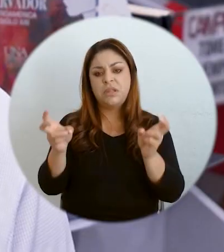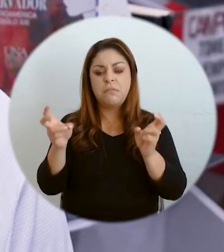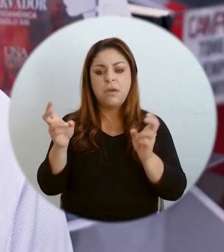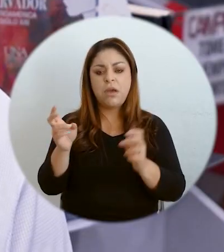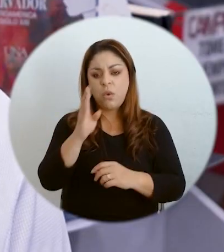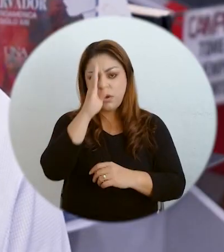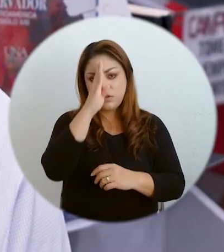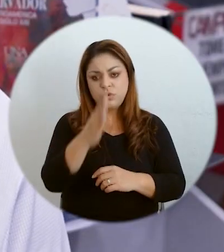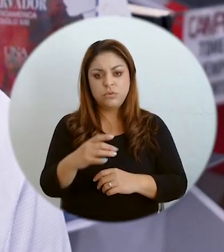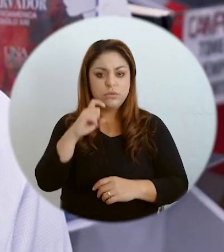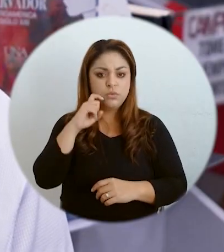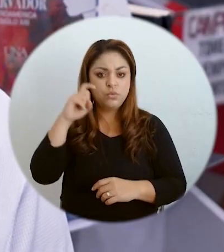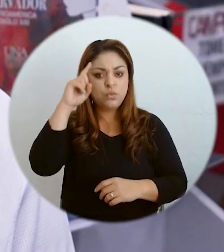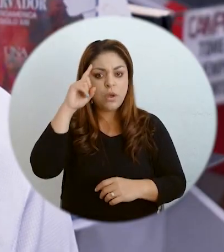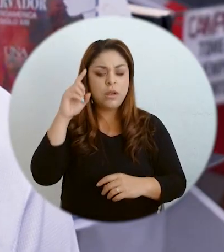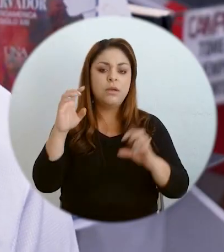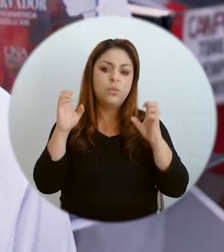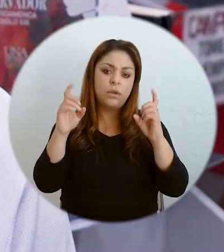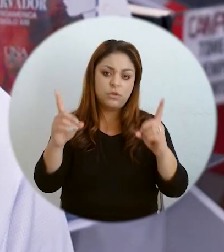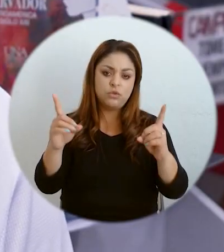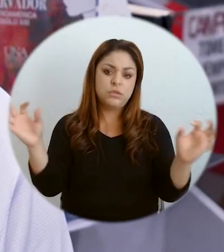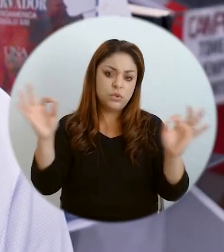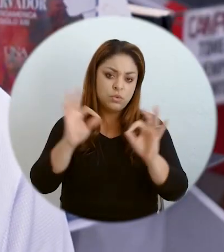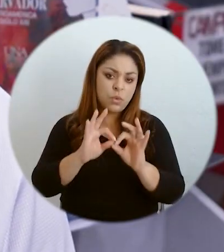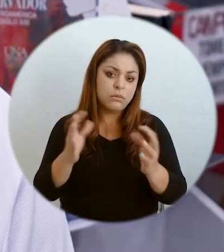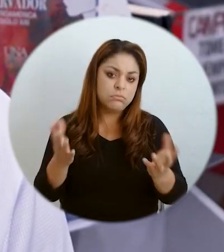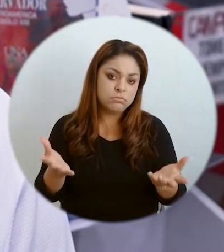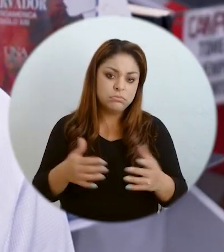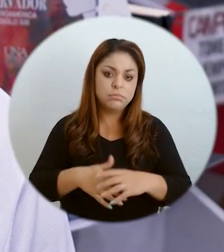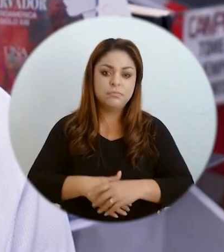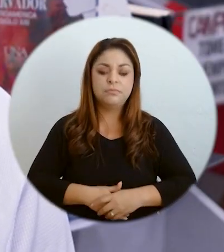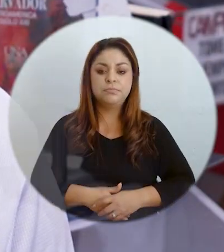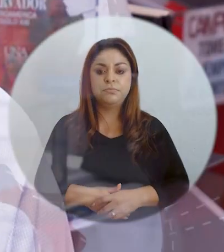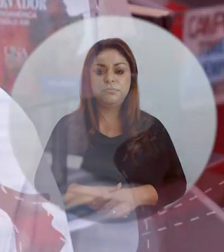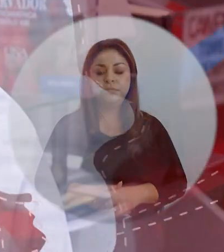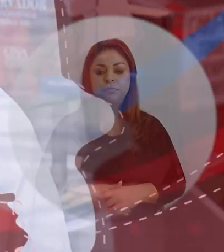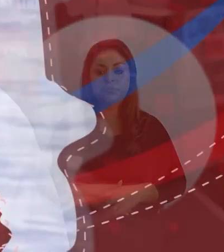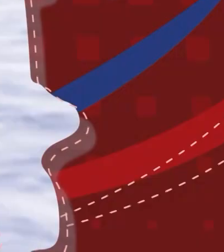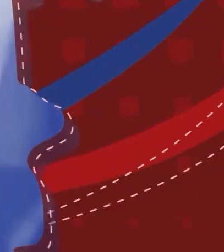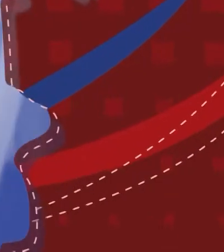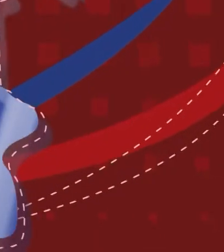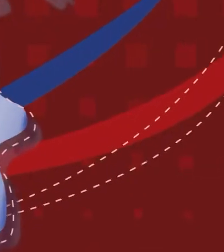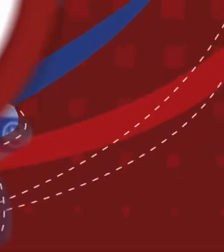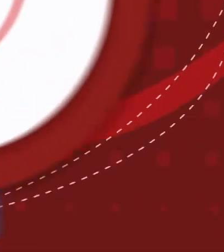de la orientación, de la educación en la sexualidad.